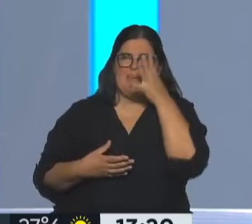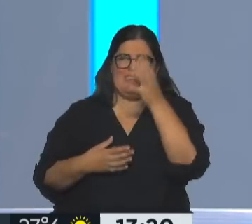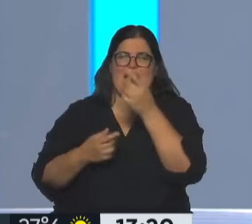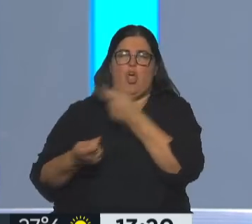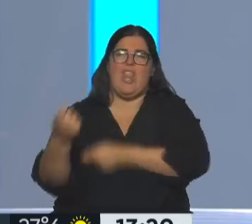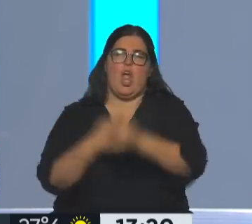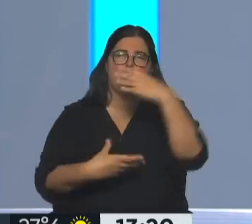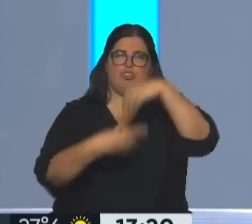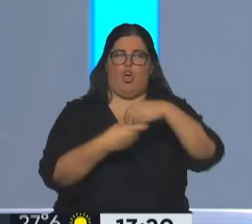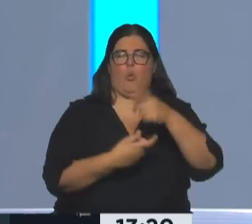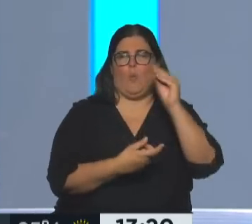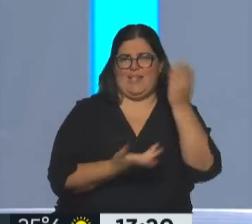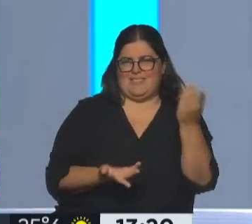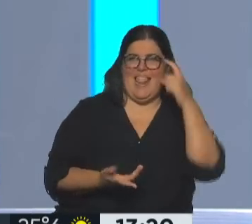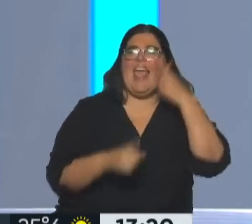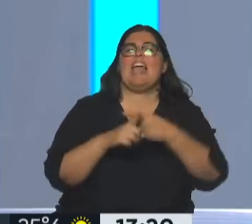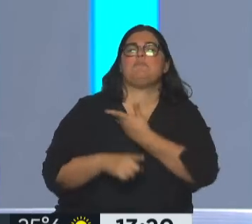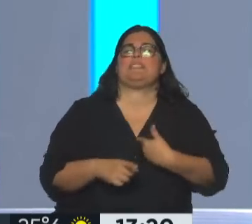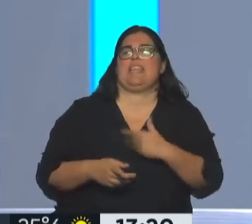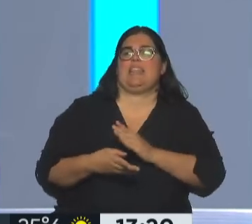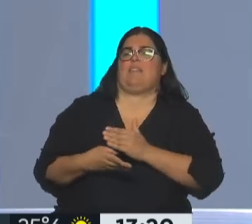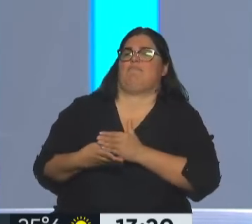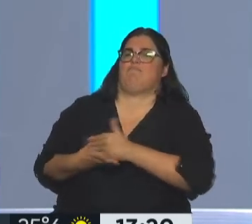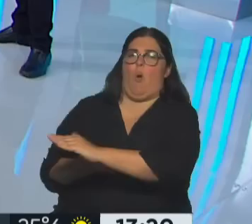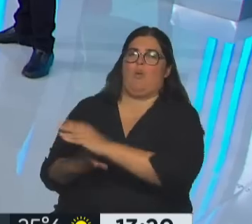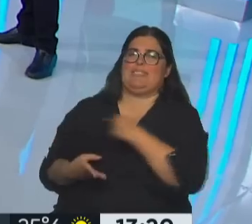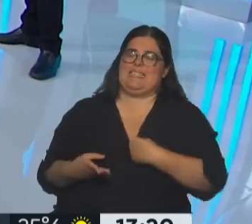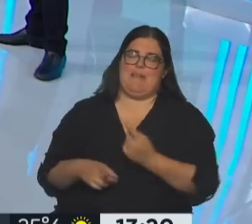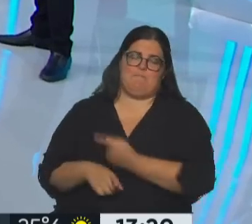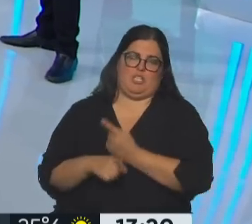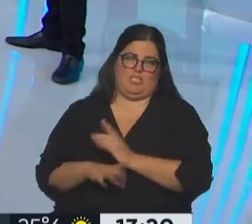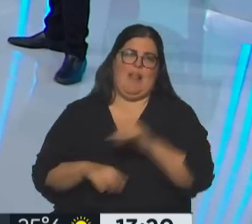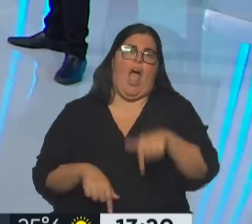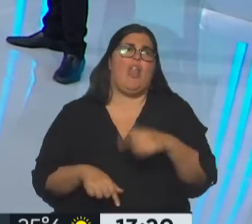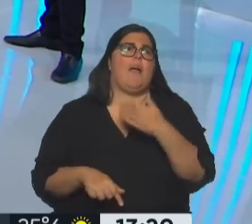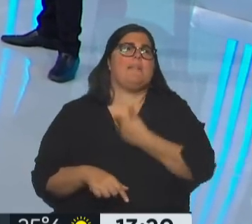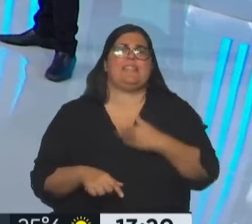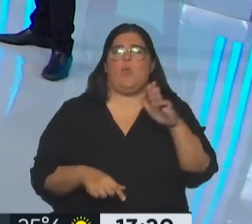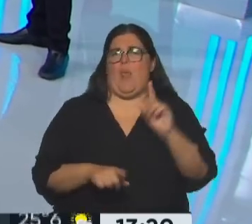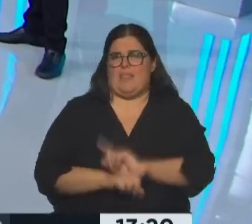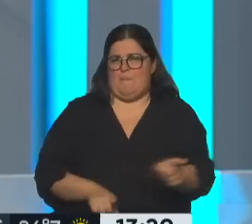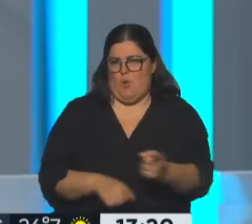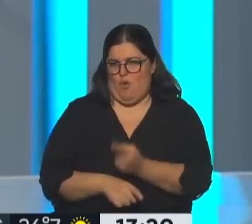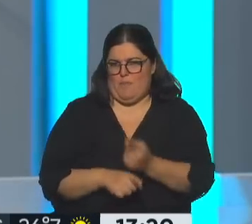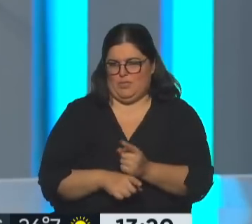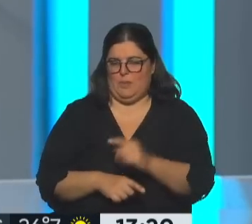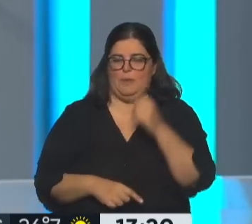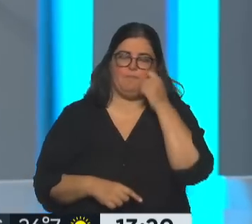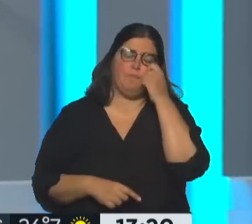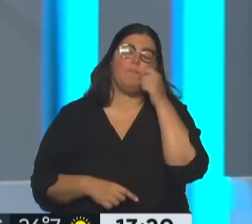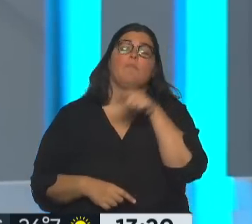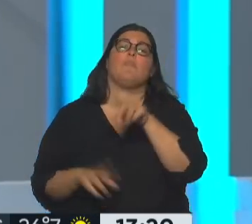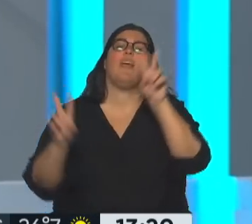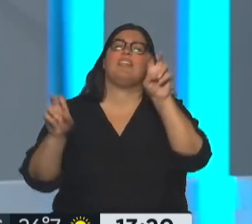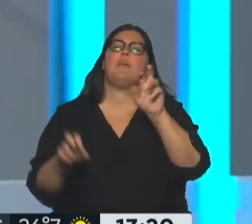el expresidente Bolsonaro pudiera hacer eso. Ningún presidente lo puede hacer hoy en Brasil. Igual lo de Lula con respecto a Rusia, ¿no? Que continúa un poco